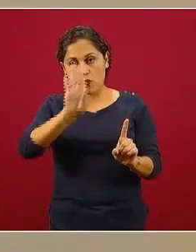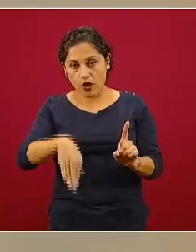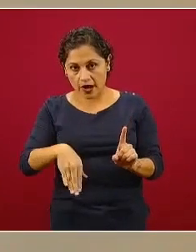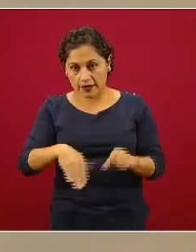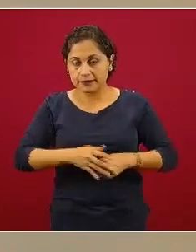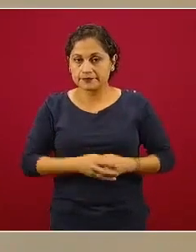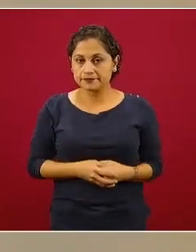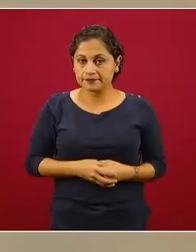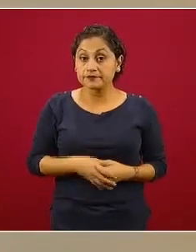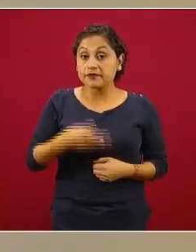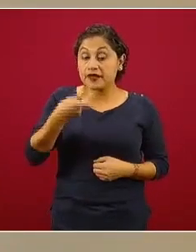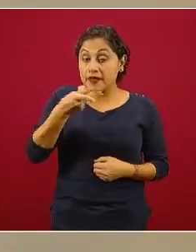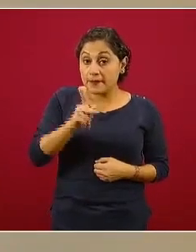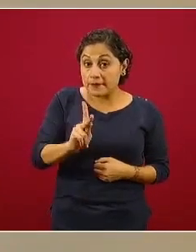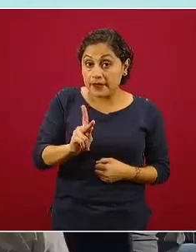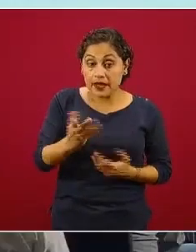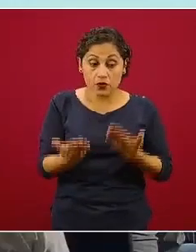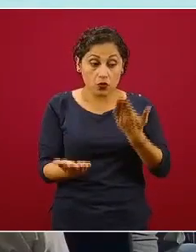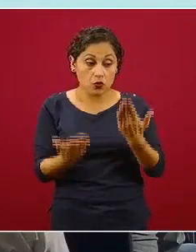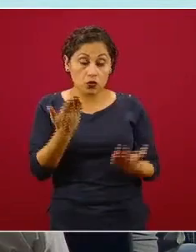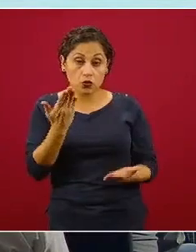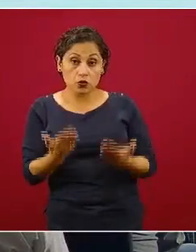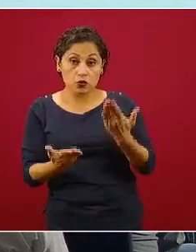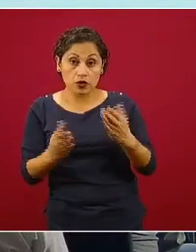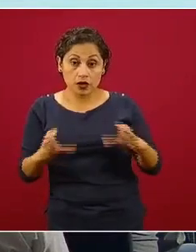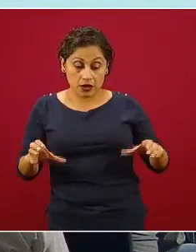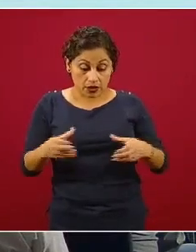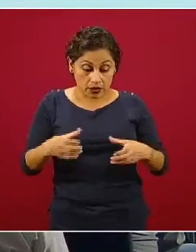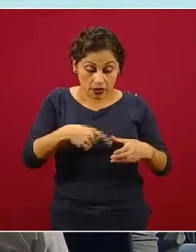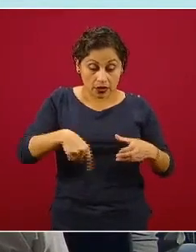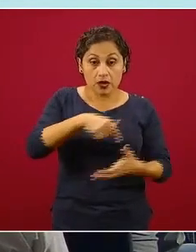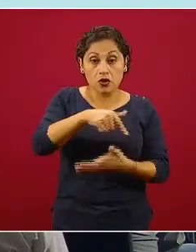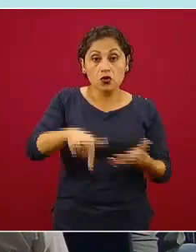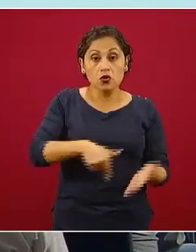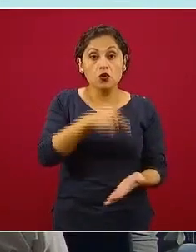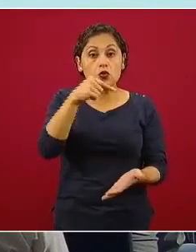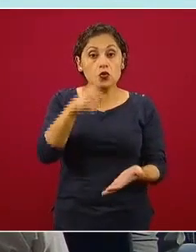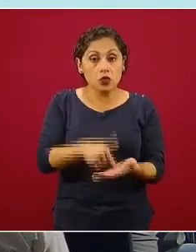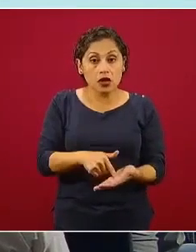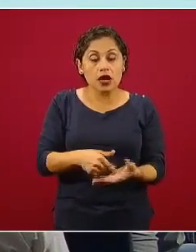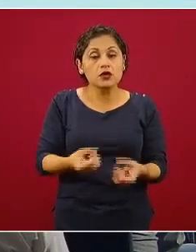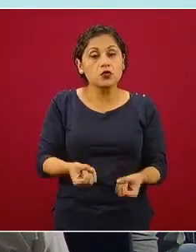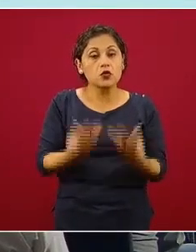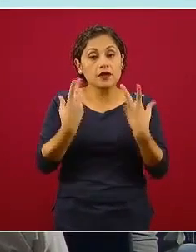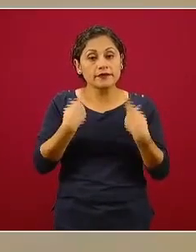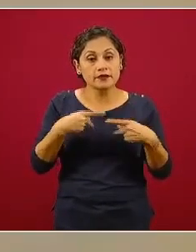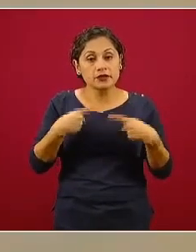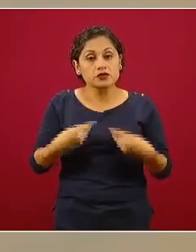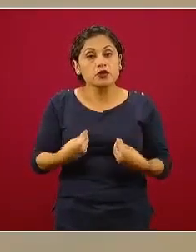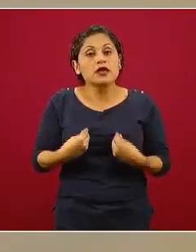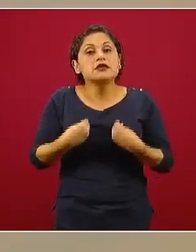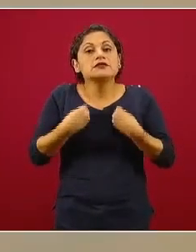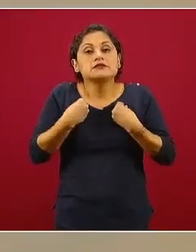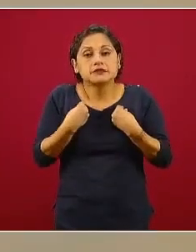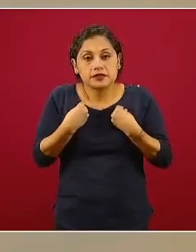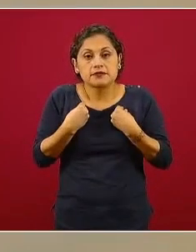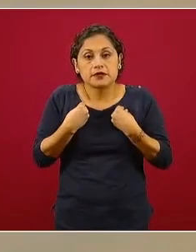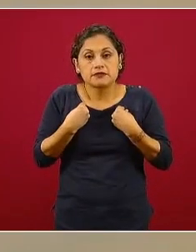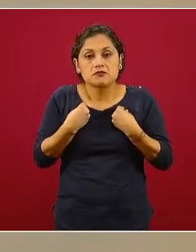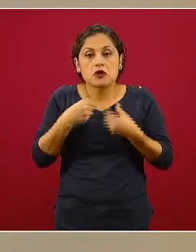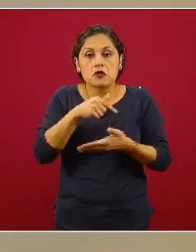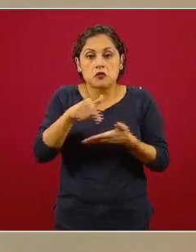respecto a la población que vive en un sitio determinado, un país, un estado, un municipio, un continente o el mundo